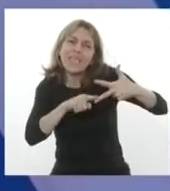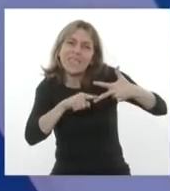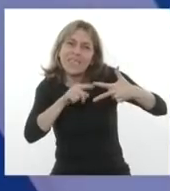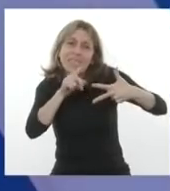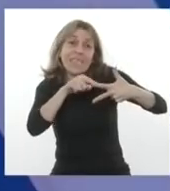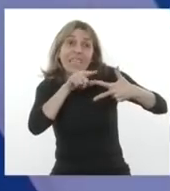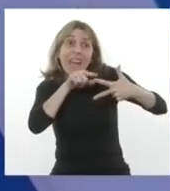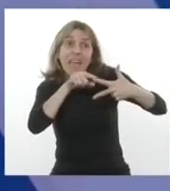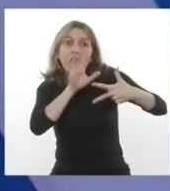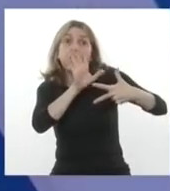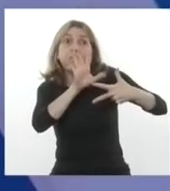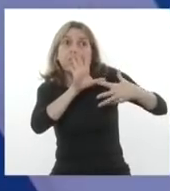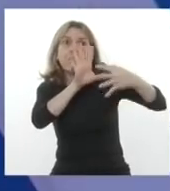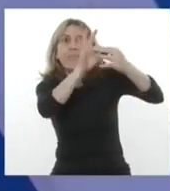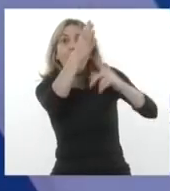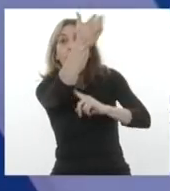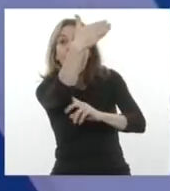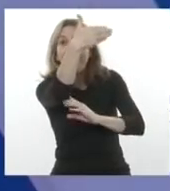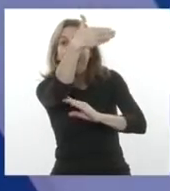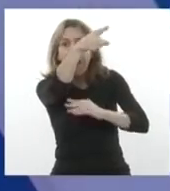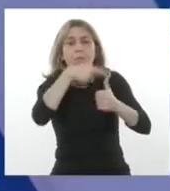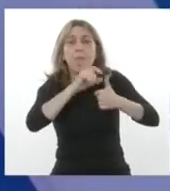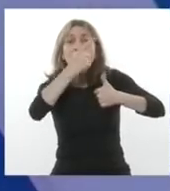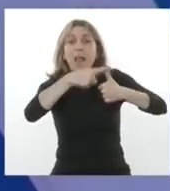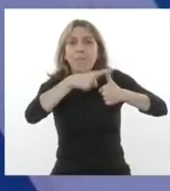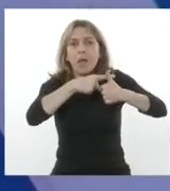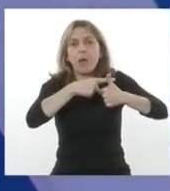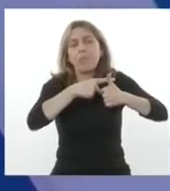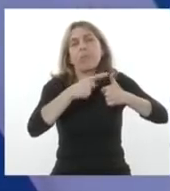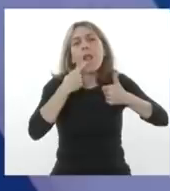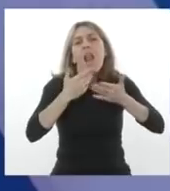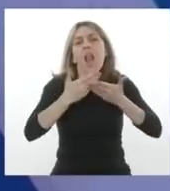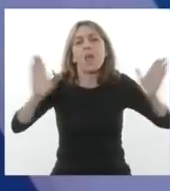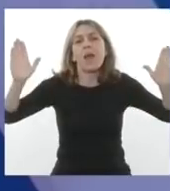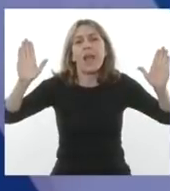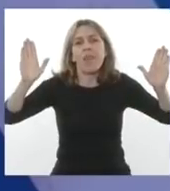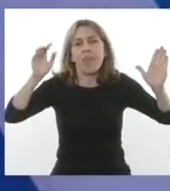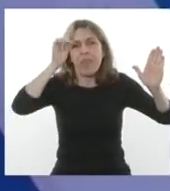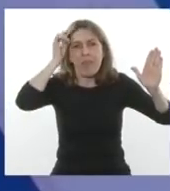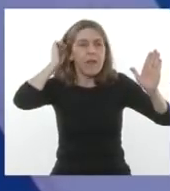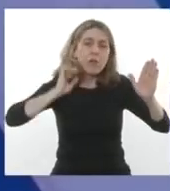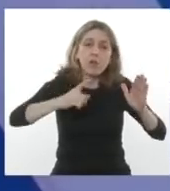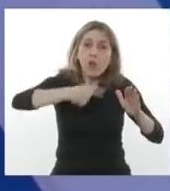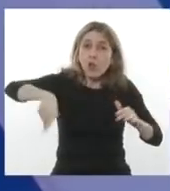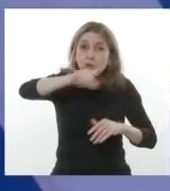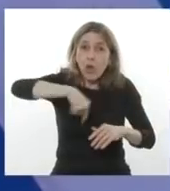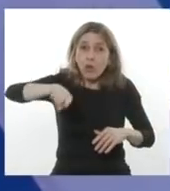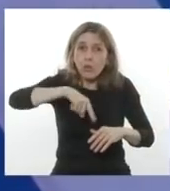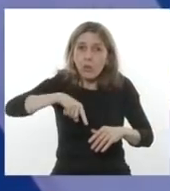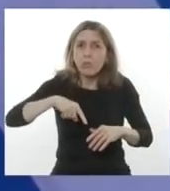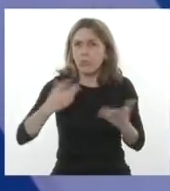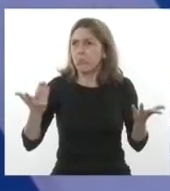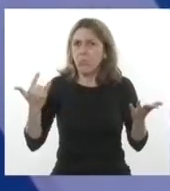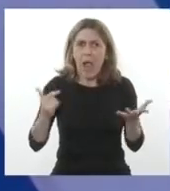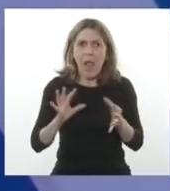bandera. El primer valor es el valor de la libertad. Nosotros vivimos en